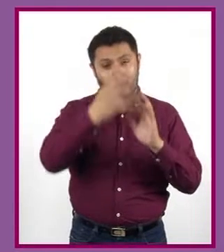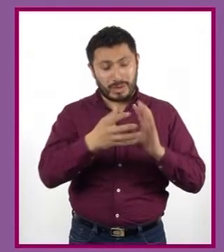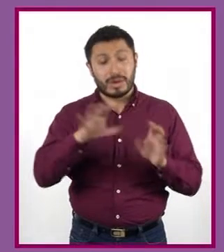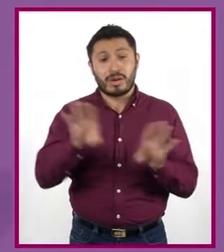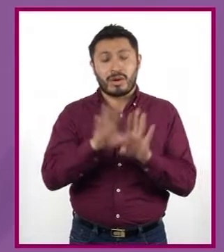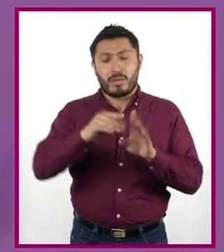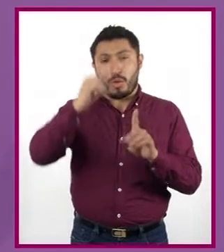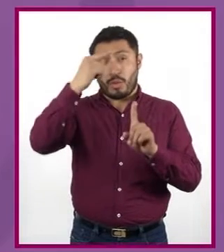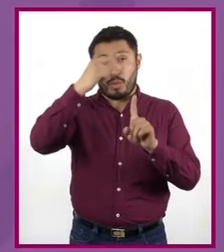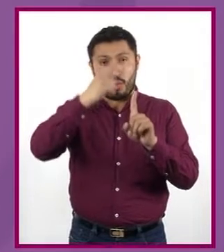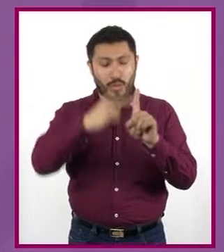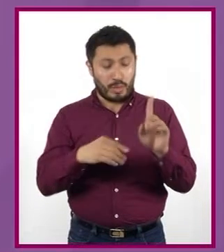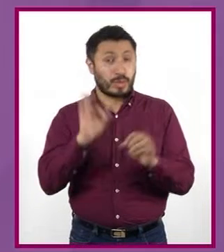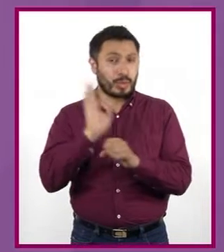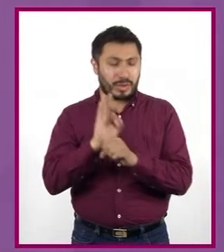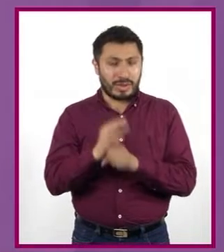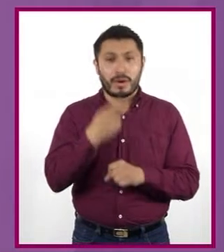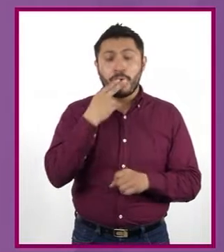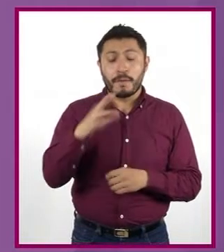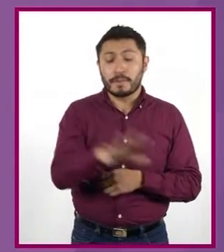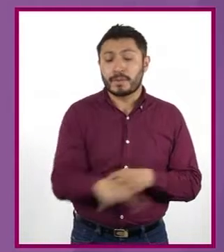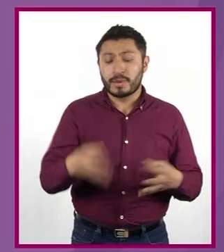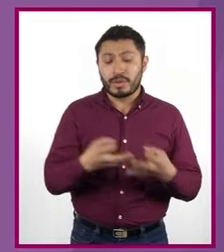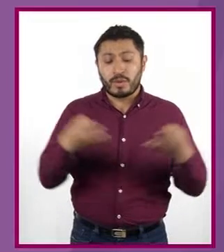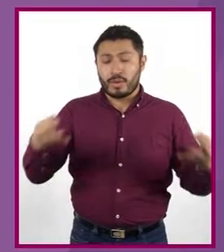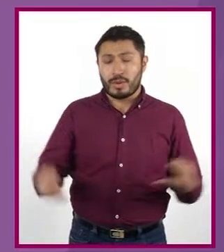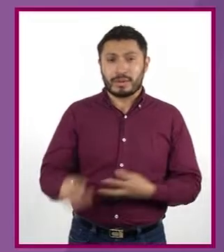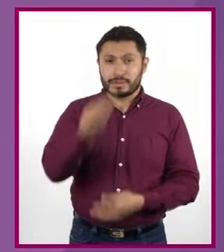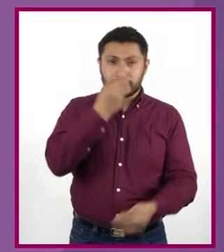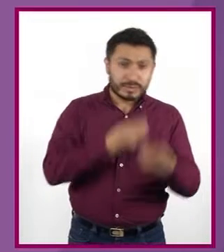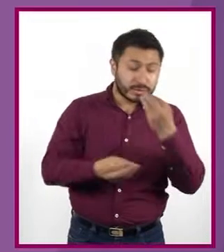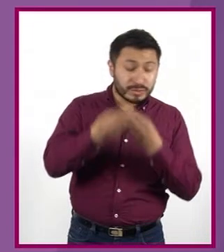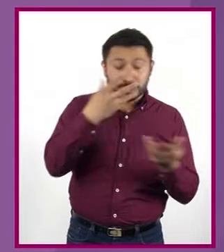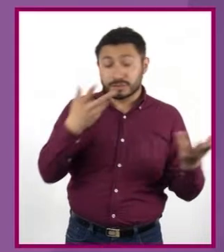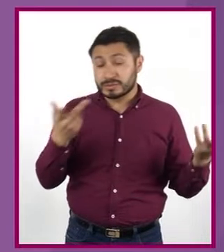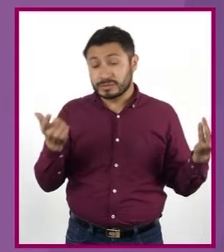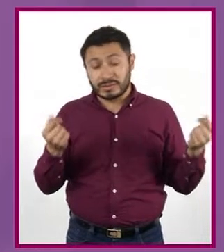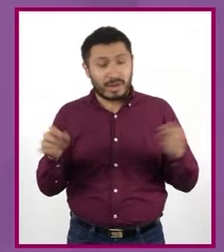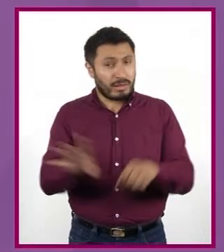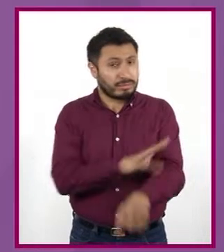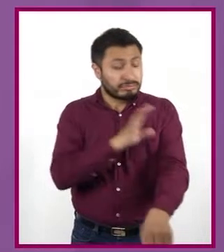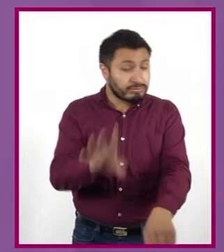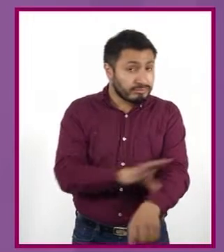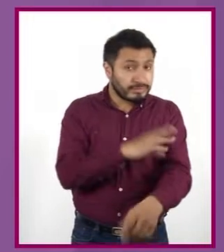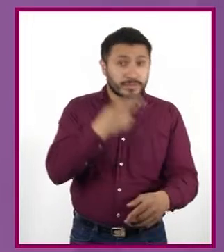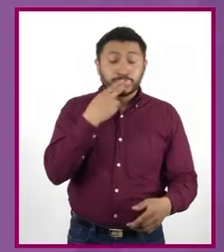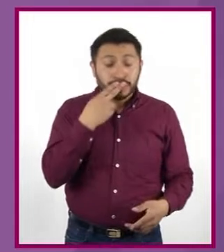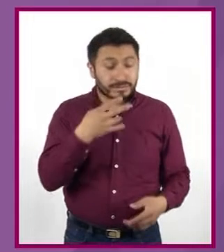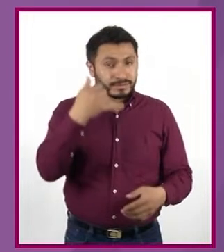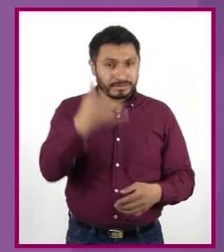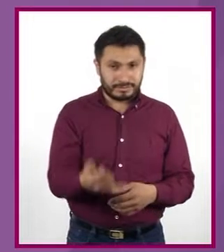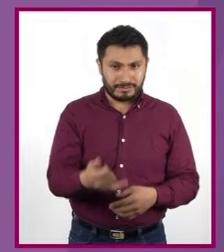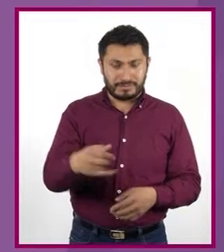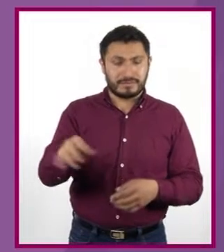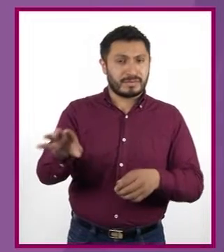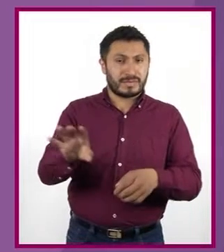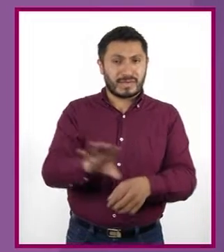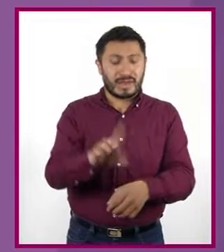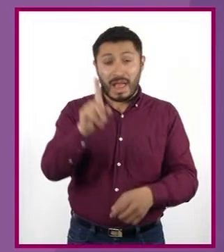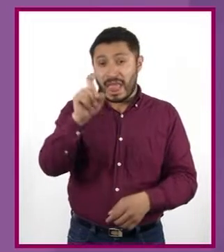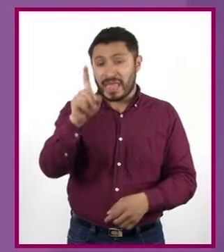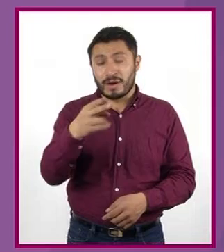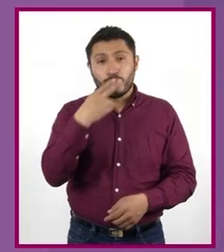efecto invernadero, el uso del suelo, el consumo de energía y el consumo de agua.